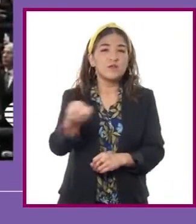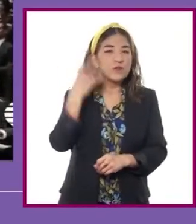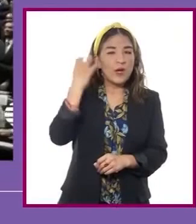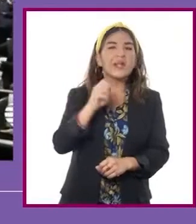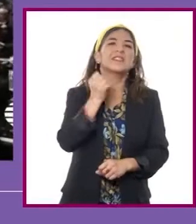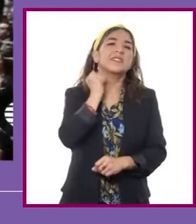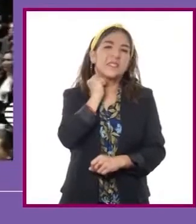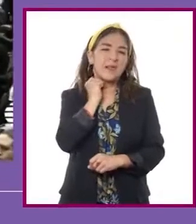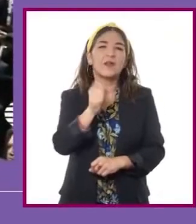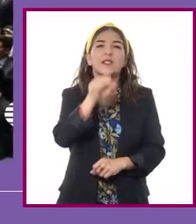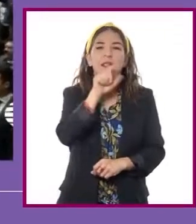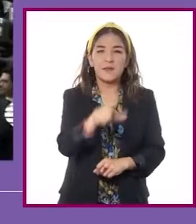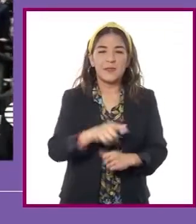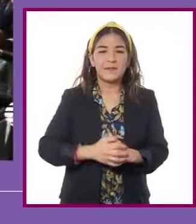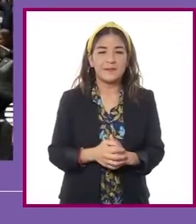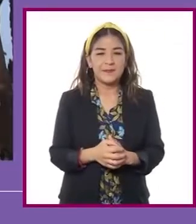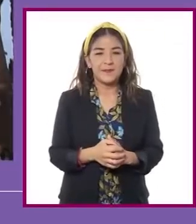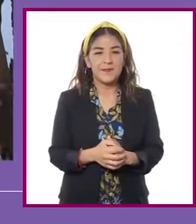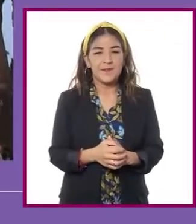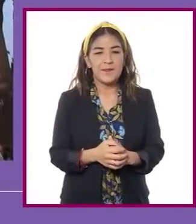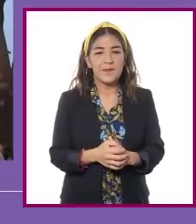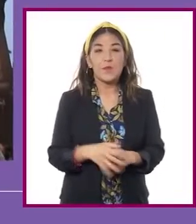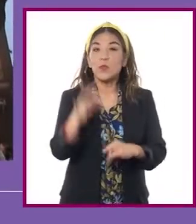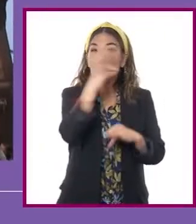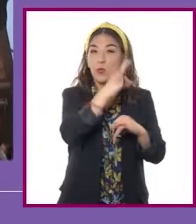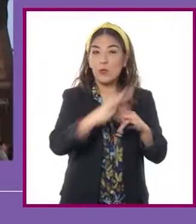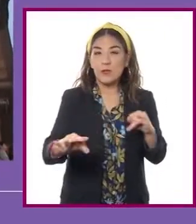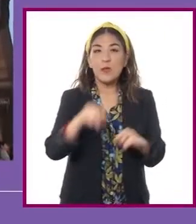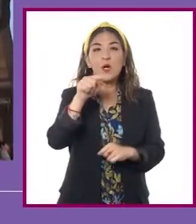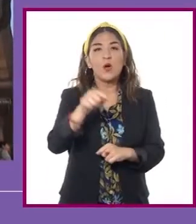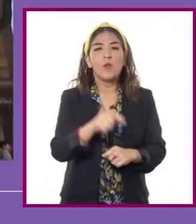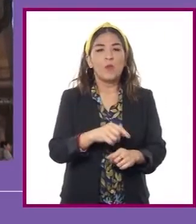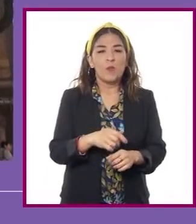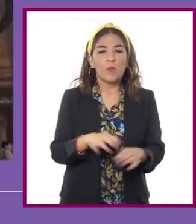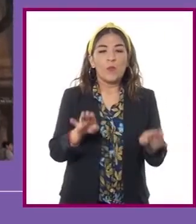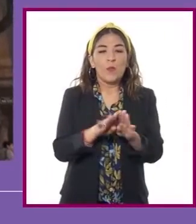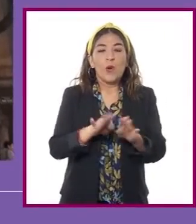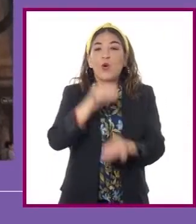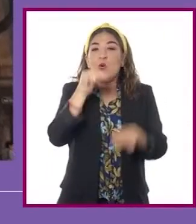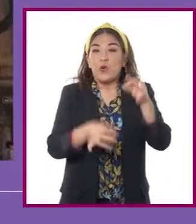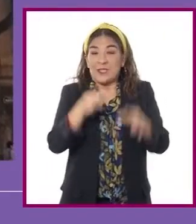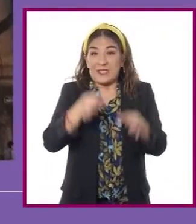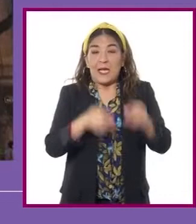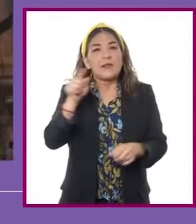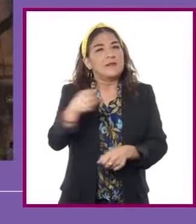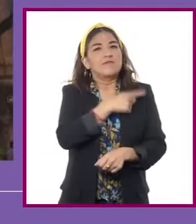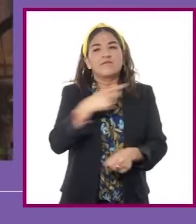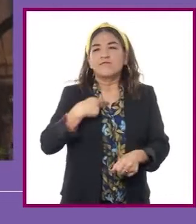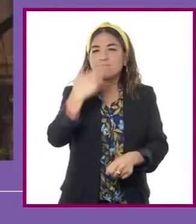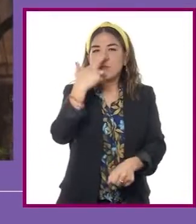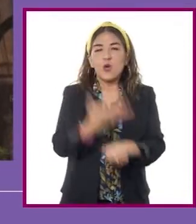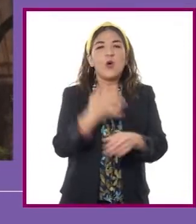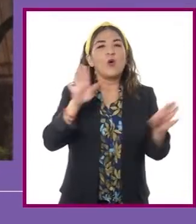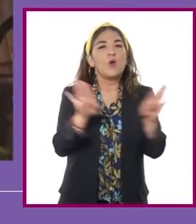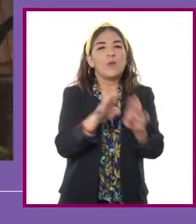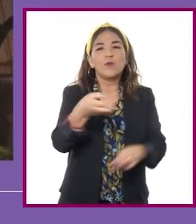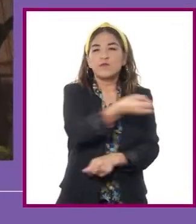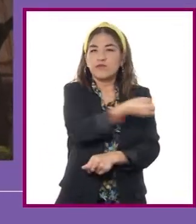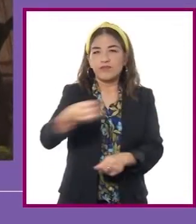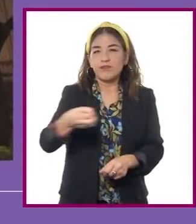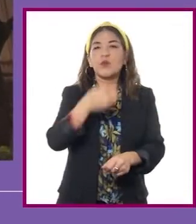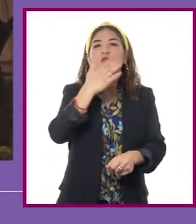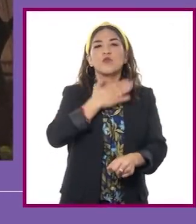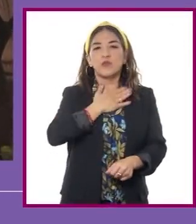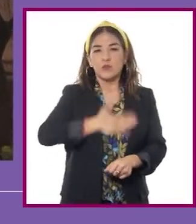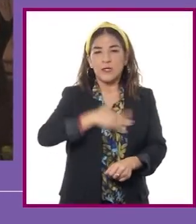y Senadores. Por último, el Poder Judicial es el órgano responsable de impartir justicia y vigilar que